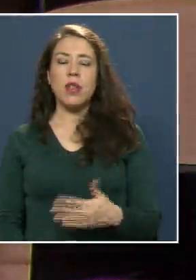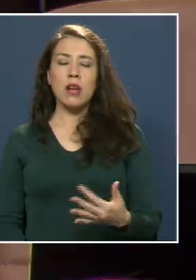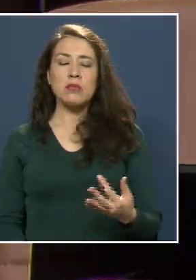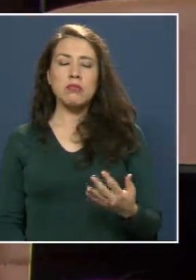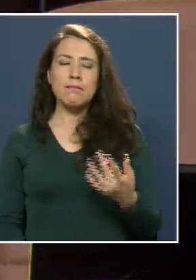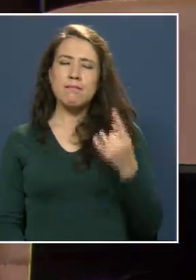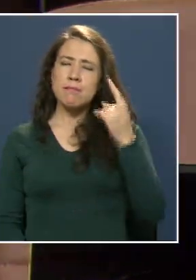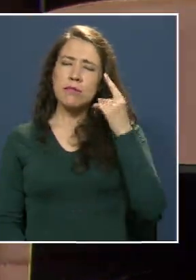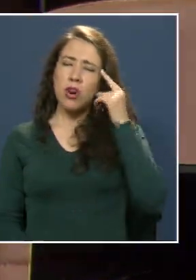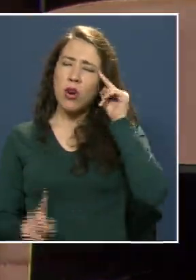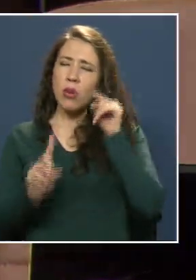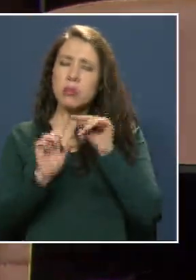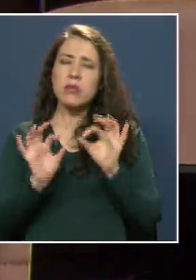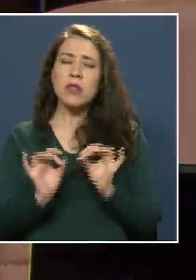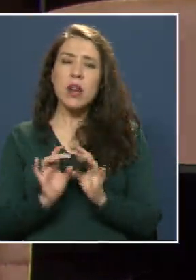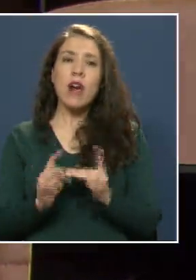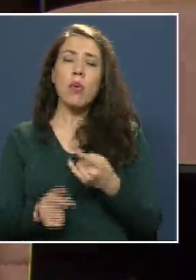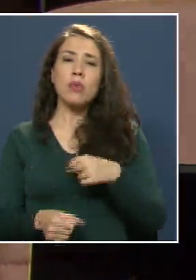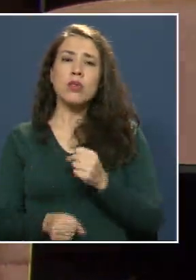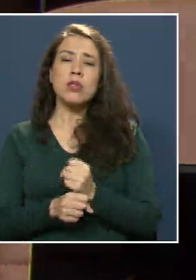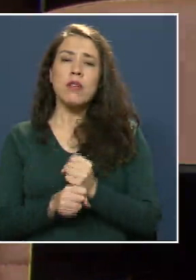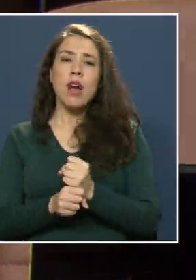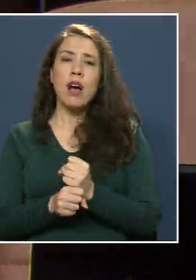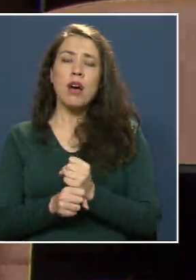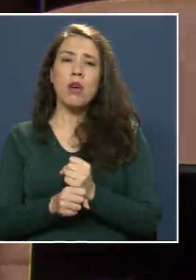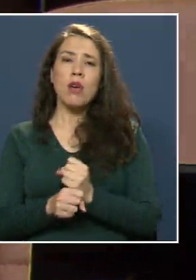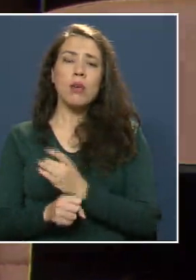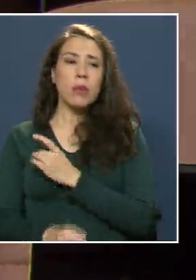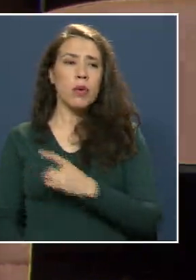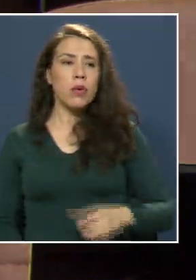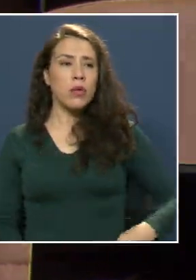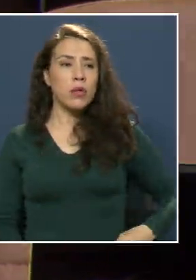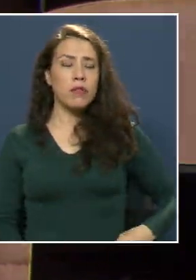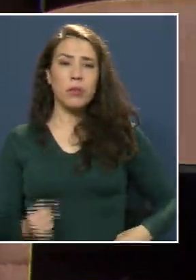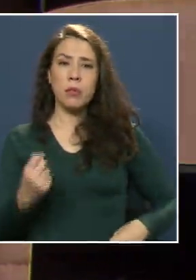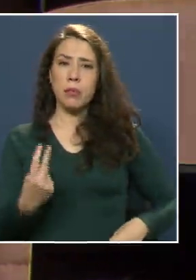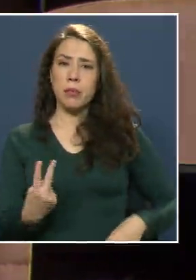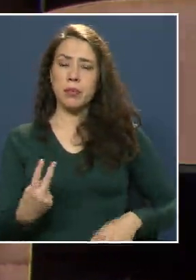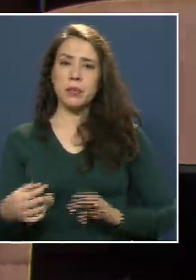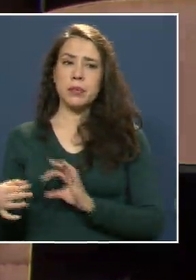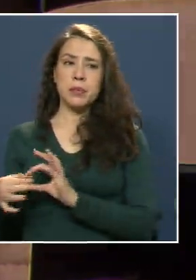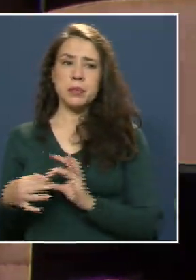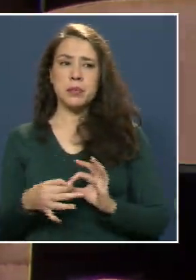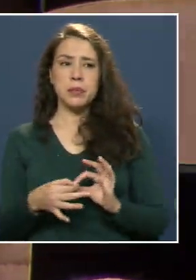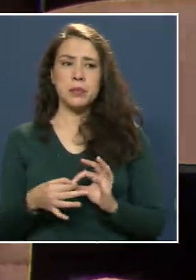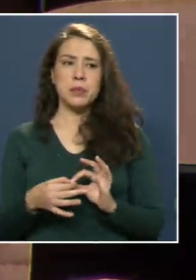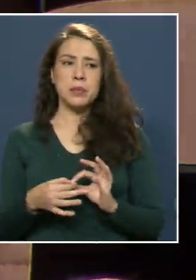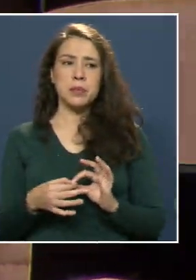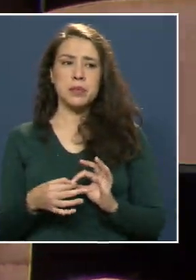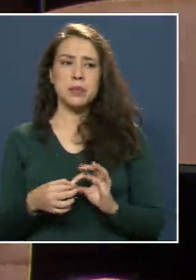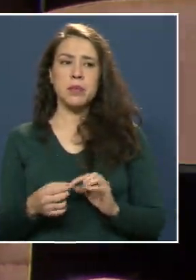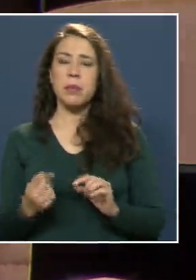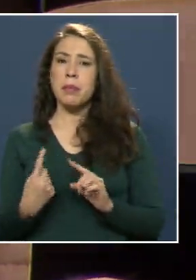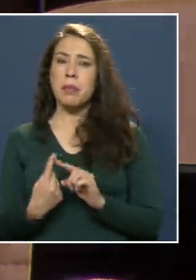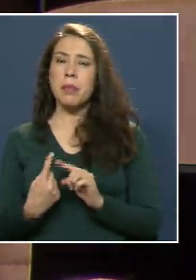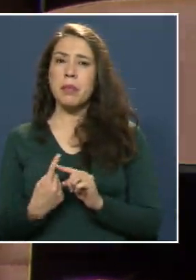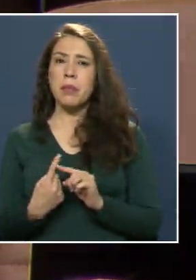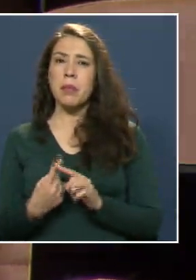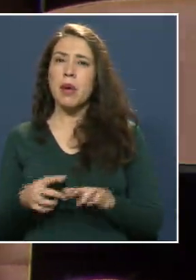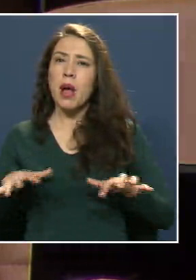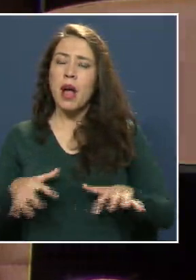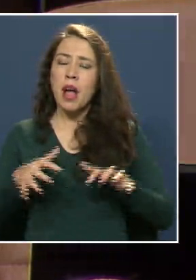sentido a nuestro quehacer parlamentario, y es por dos razones. Uno, porque este